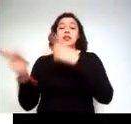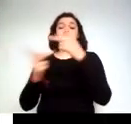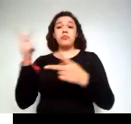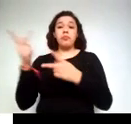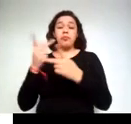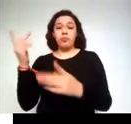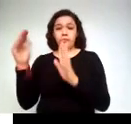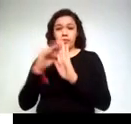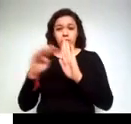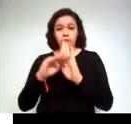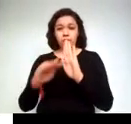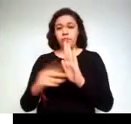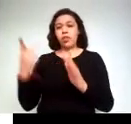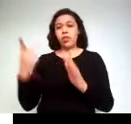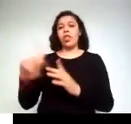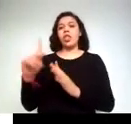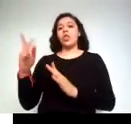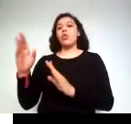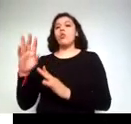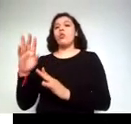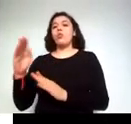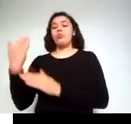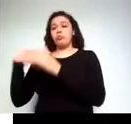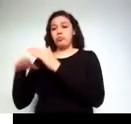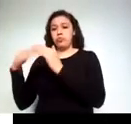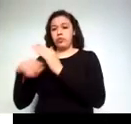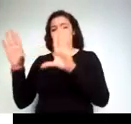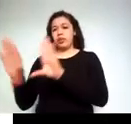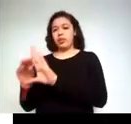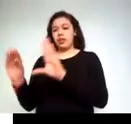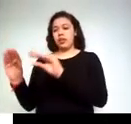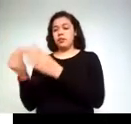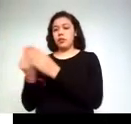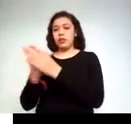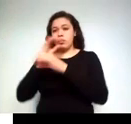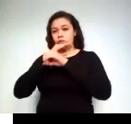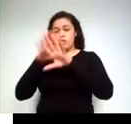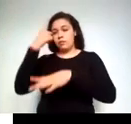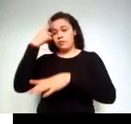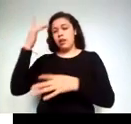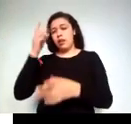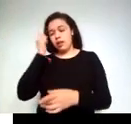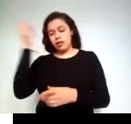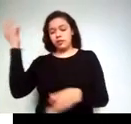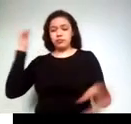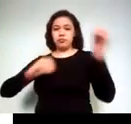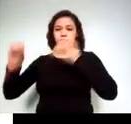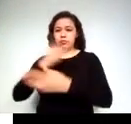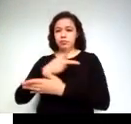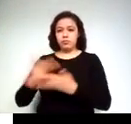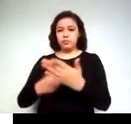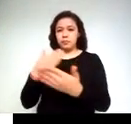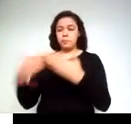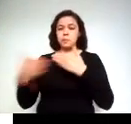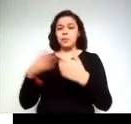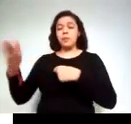del buzón en cuanto a su proceso, la capacitación y difusión que deben de tener y la creación del plan de acción. La cita es el próximo